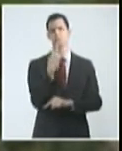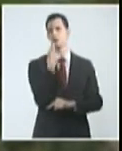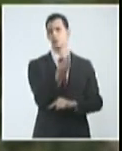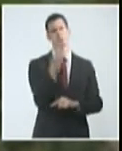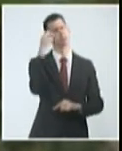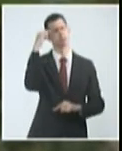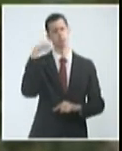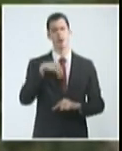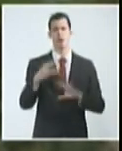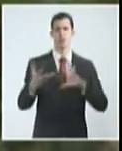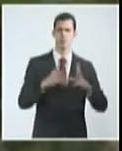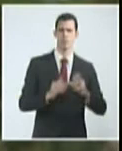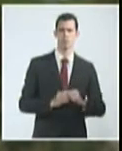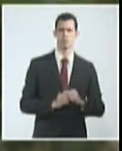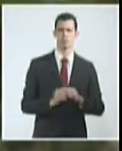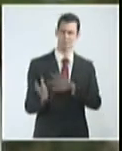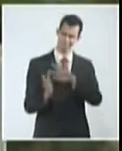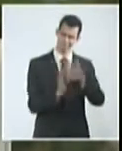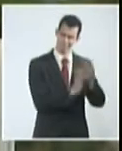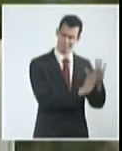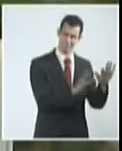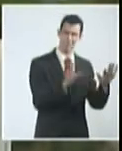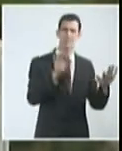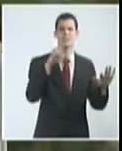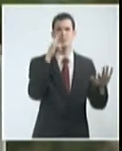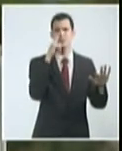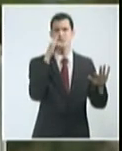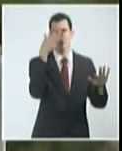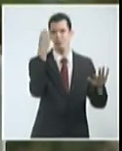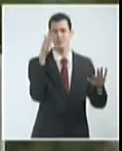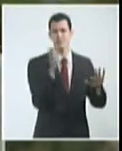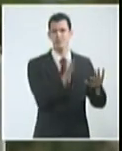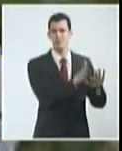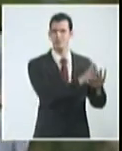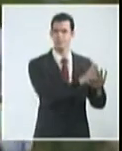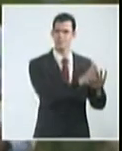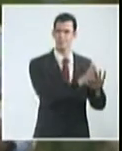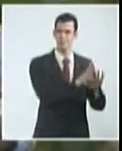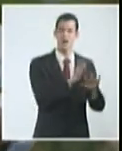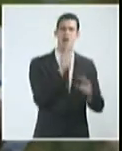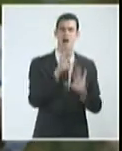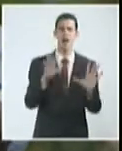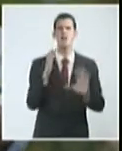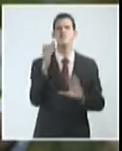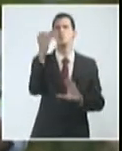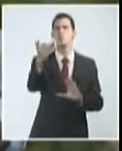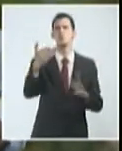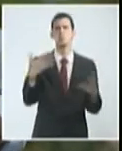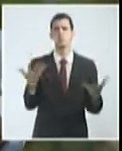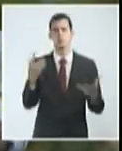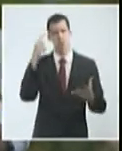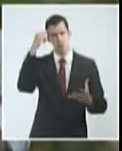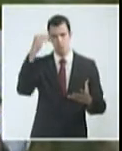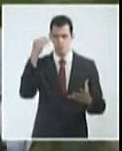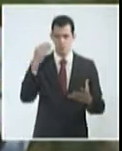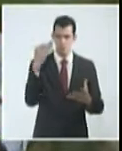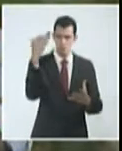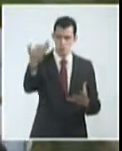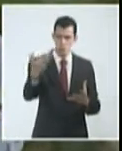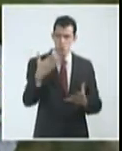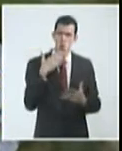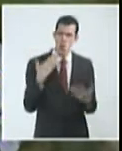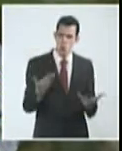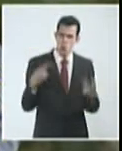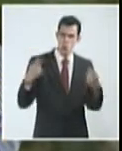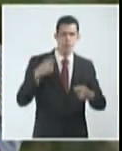futuro. Yo creo que el futuro lo tenemos que ver desde el presente, y desde este propio presente que ahora vamos a vivir con el